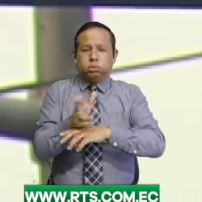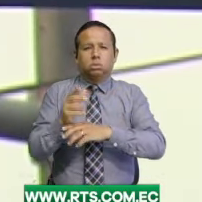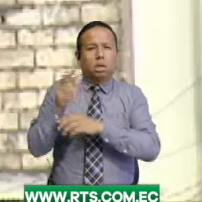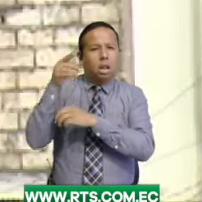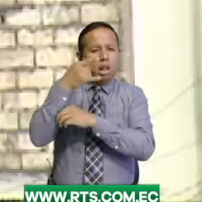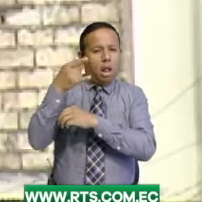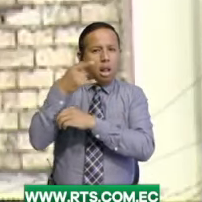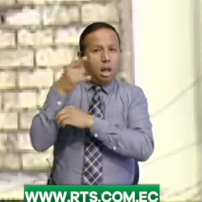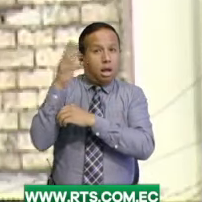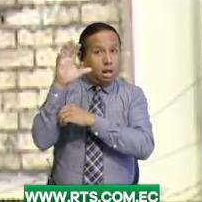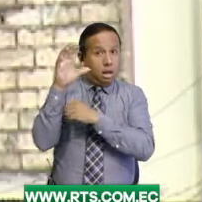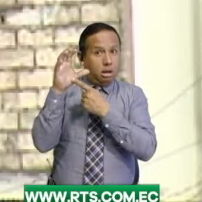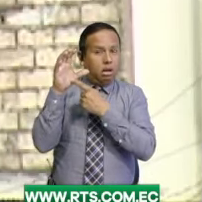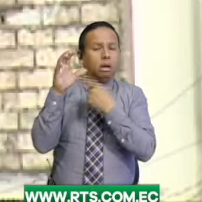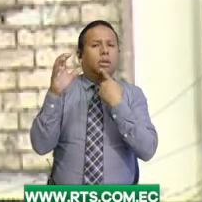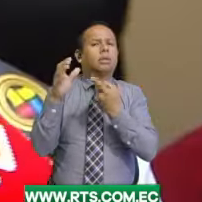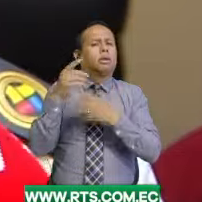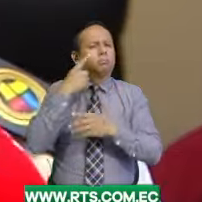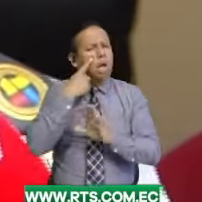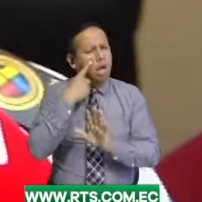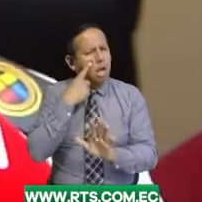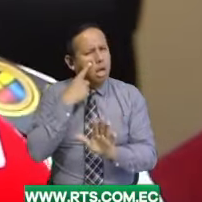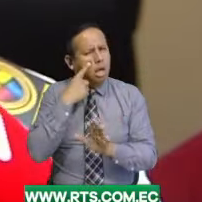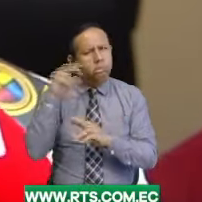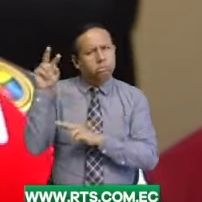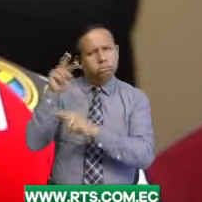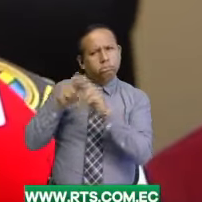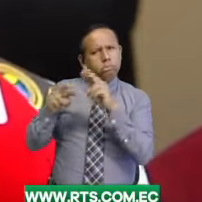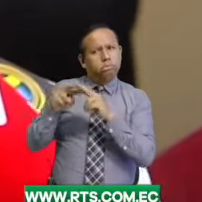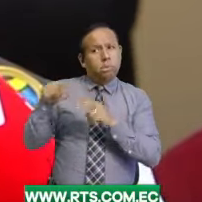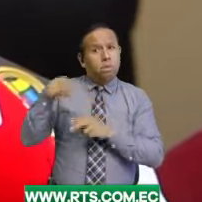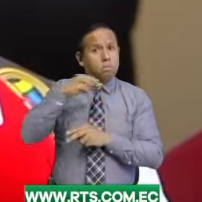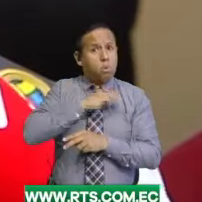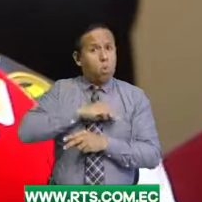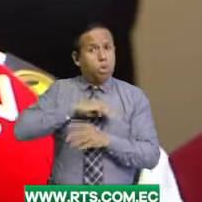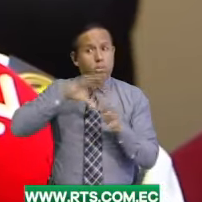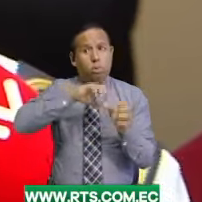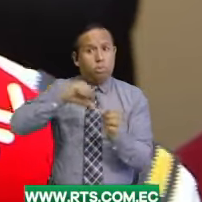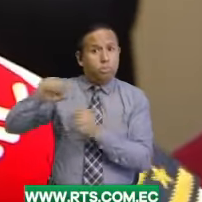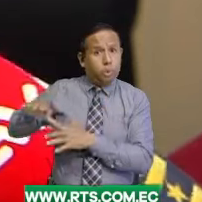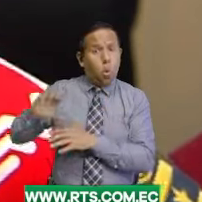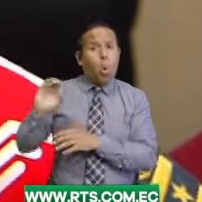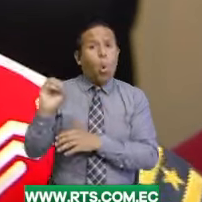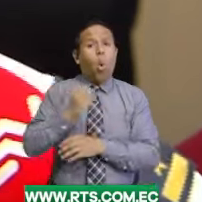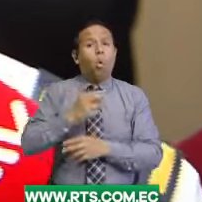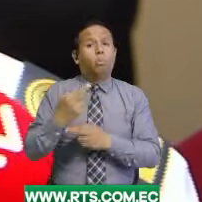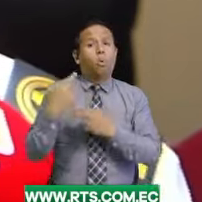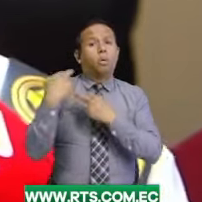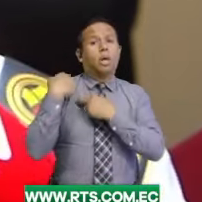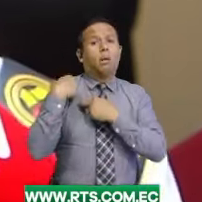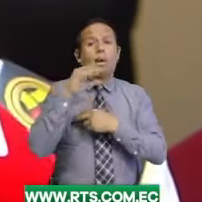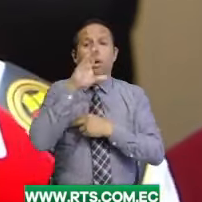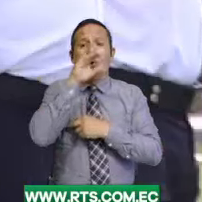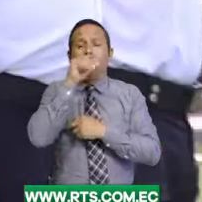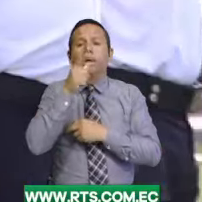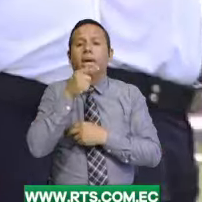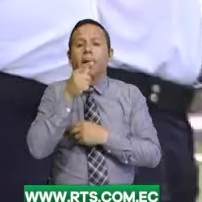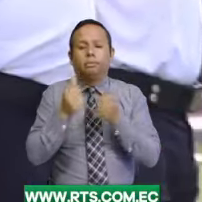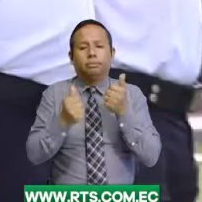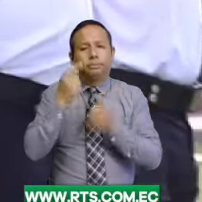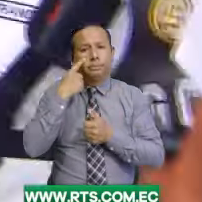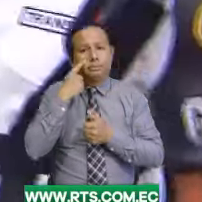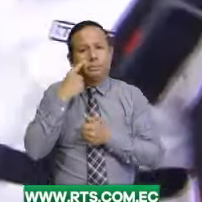tiene que verificar si esos radares debe retirar el municipio de Durán o lo asume Comisión de Tránsito del Ecuador. La